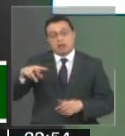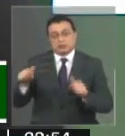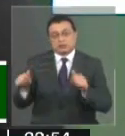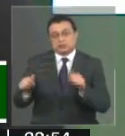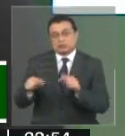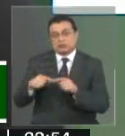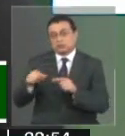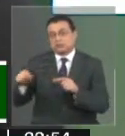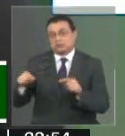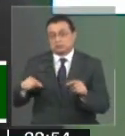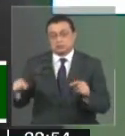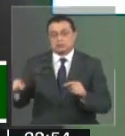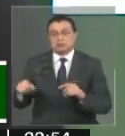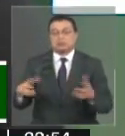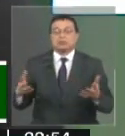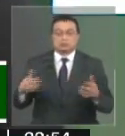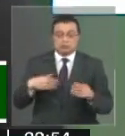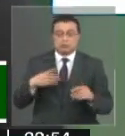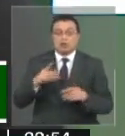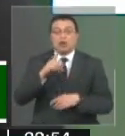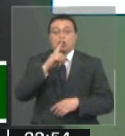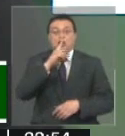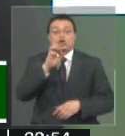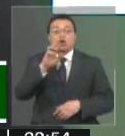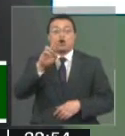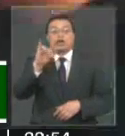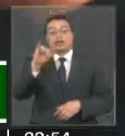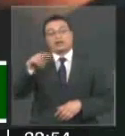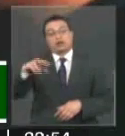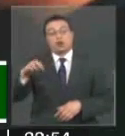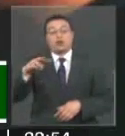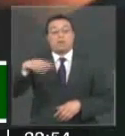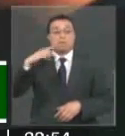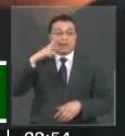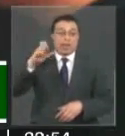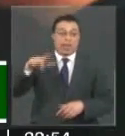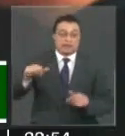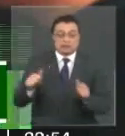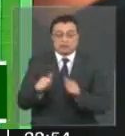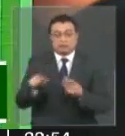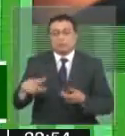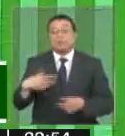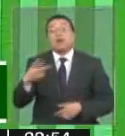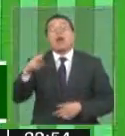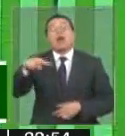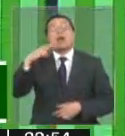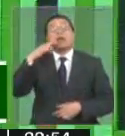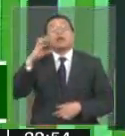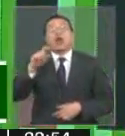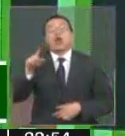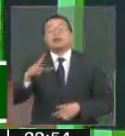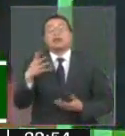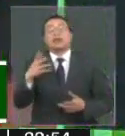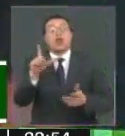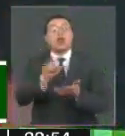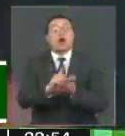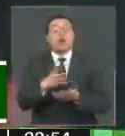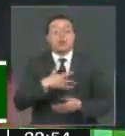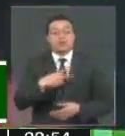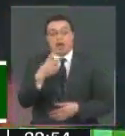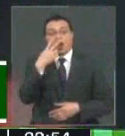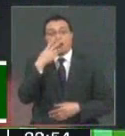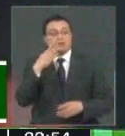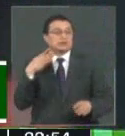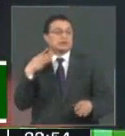si algún día tengo la suerte de ir para allá. Torino o Milano. Perfecto. Para cerrar, muchachos, Nicolás, ¿qué lugar te gustaría conocer y que crees